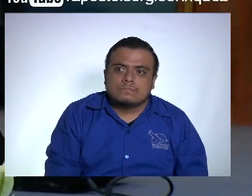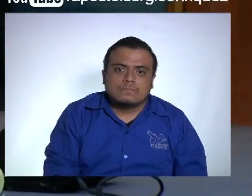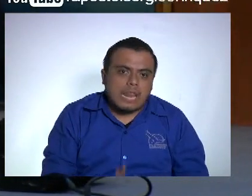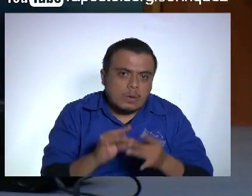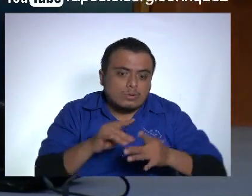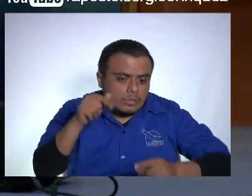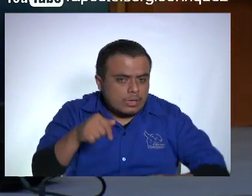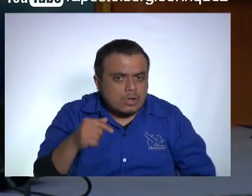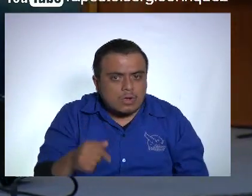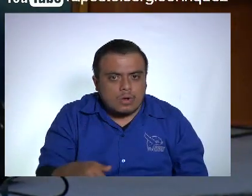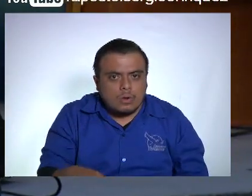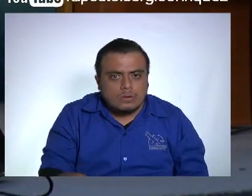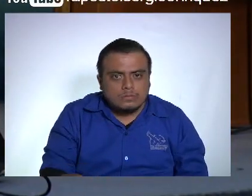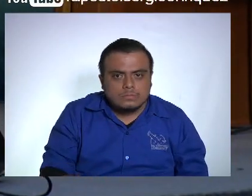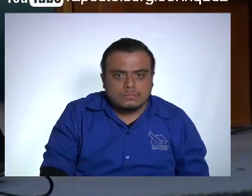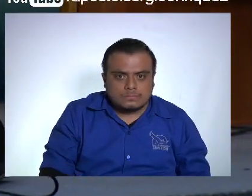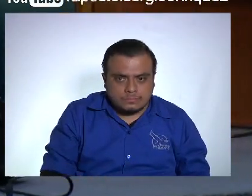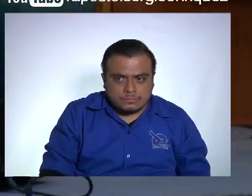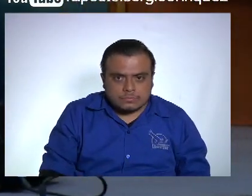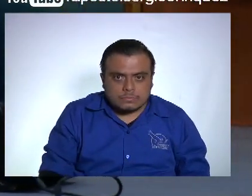hermana Ana Julia me dijo